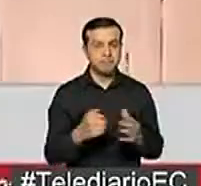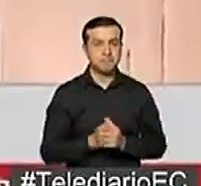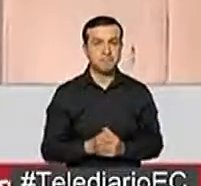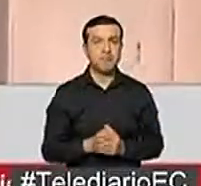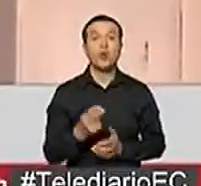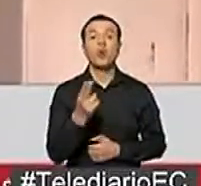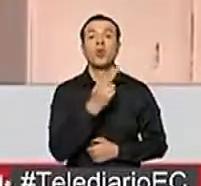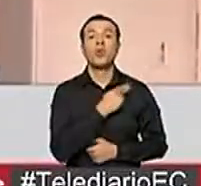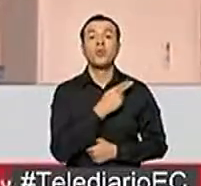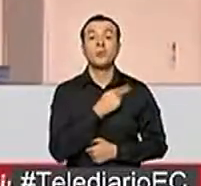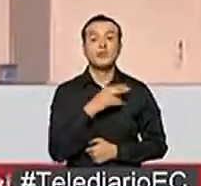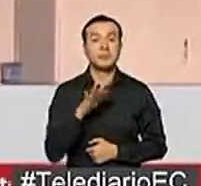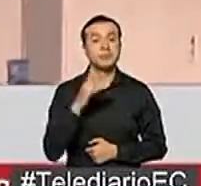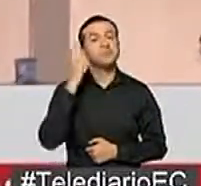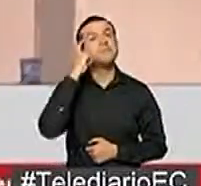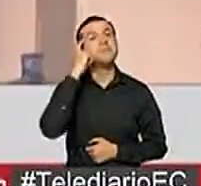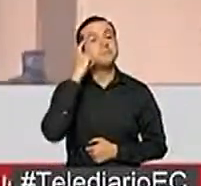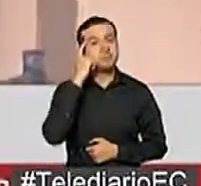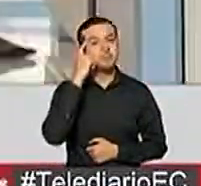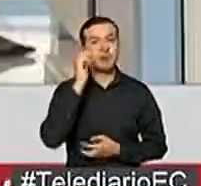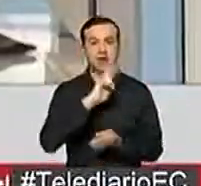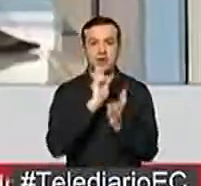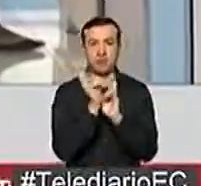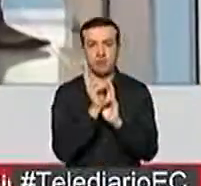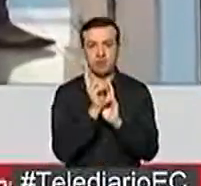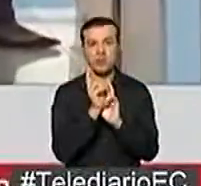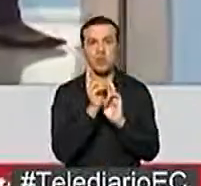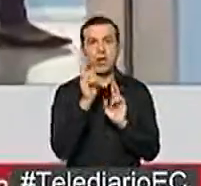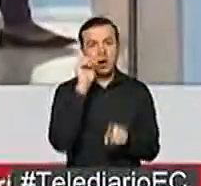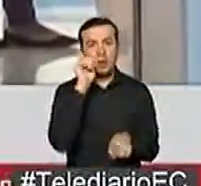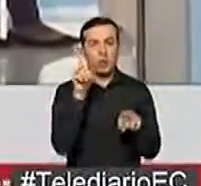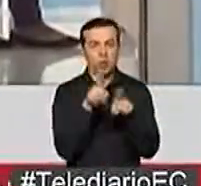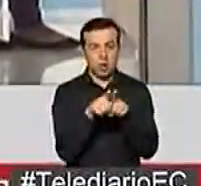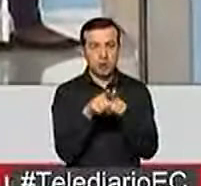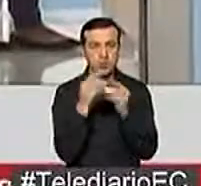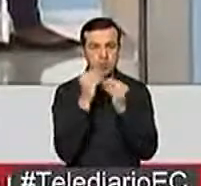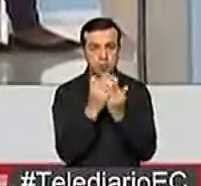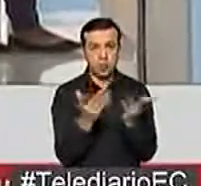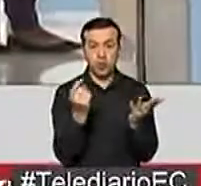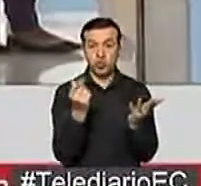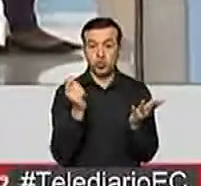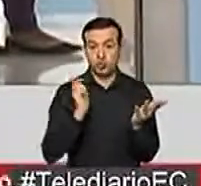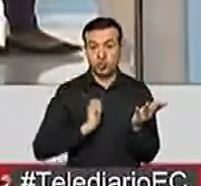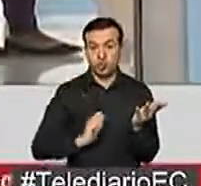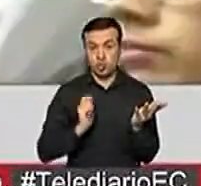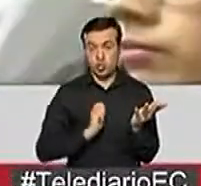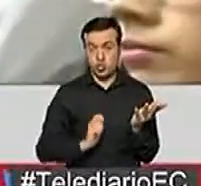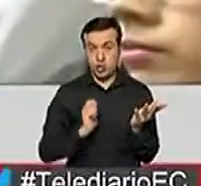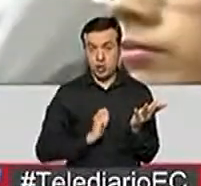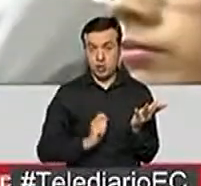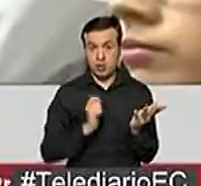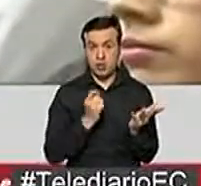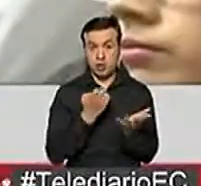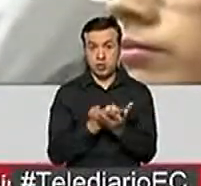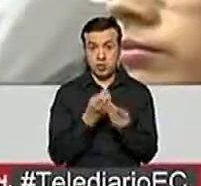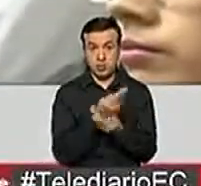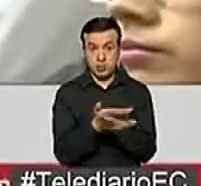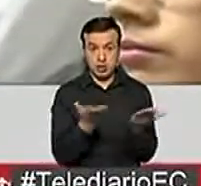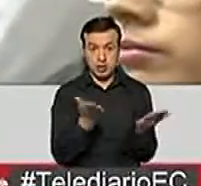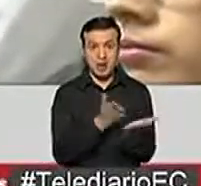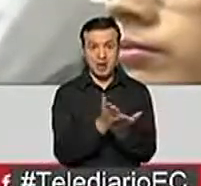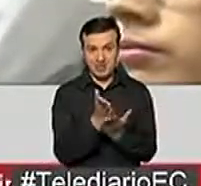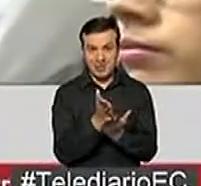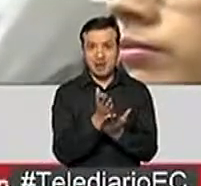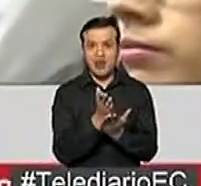Las universidades reaccionaron ante la reforma al acuerdo interministerial con el que el estipendio o reconocimiento económico a los estudiantes del